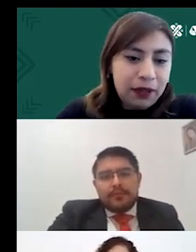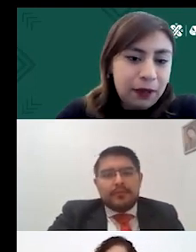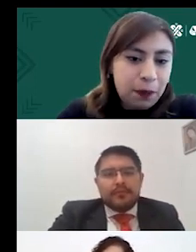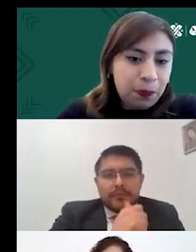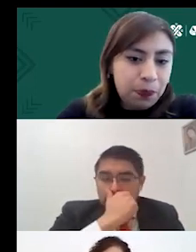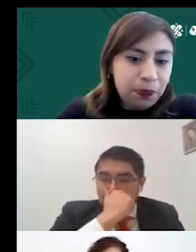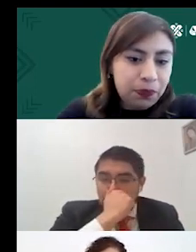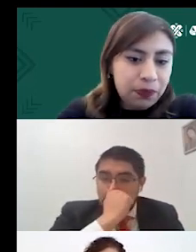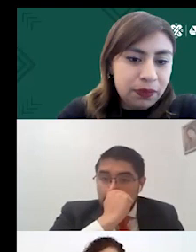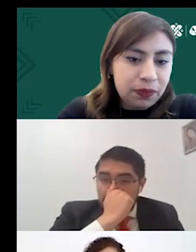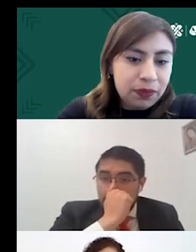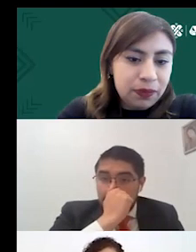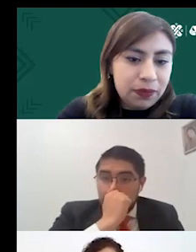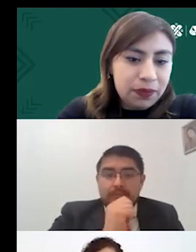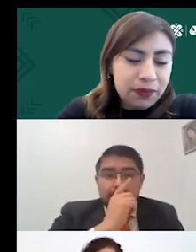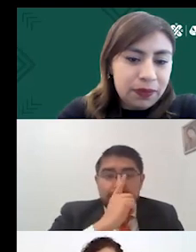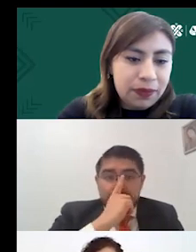pregunta.